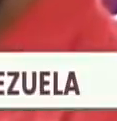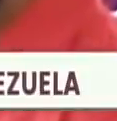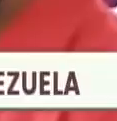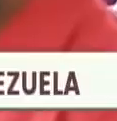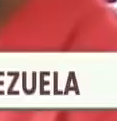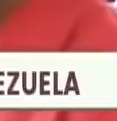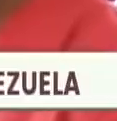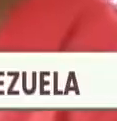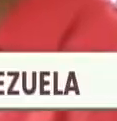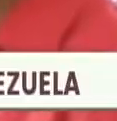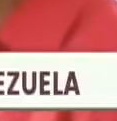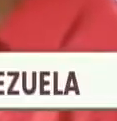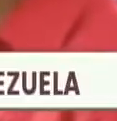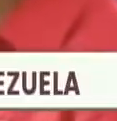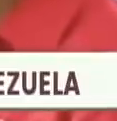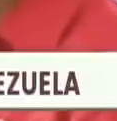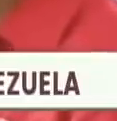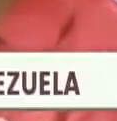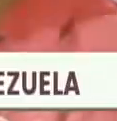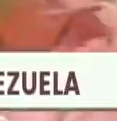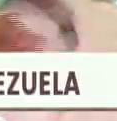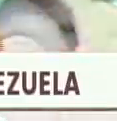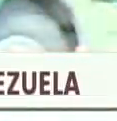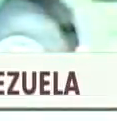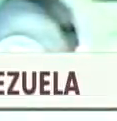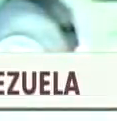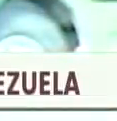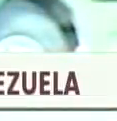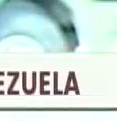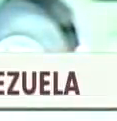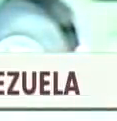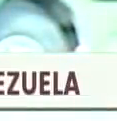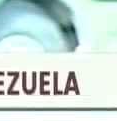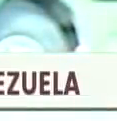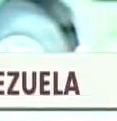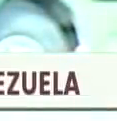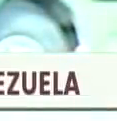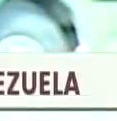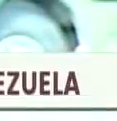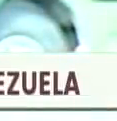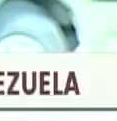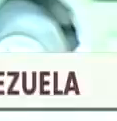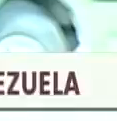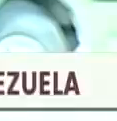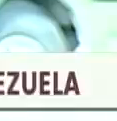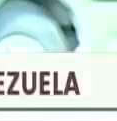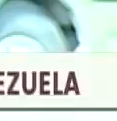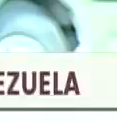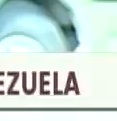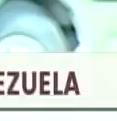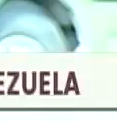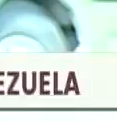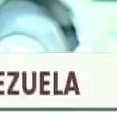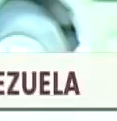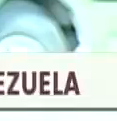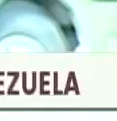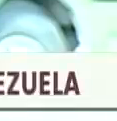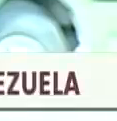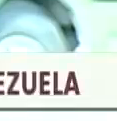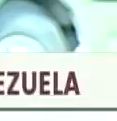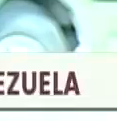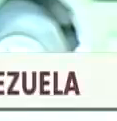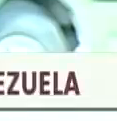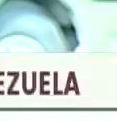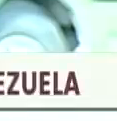si todavía queda el salón de clases aquí. Y ahí empezó, bueno, mi travesía